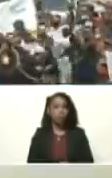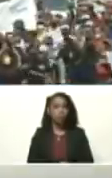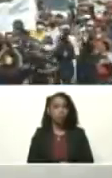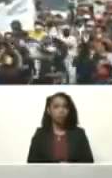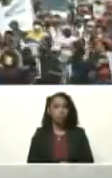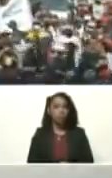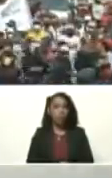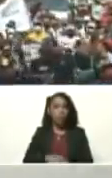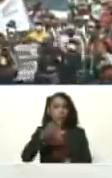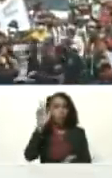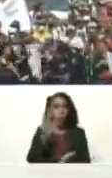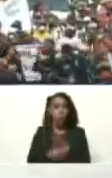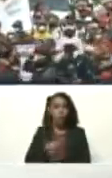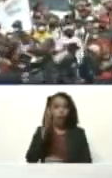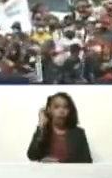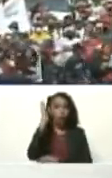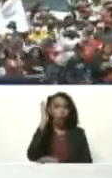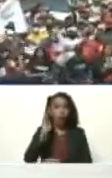aprobada por la Asamblea